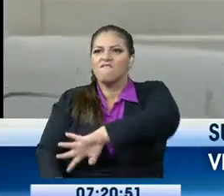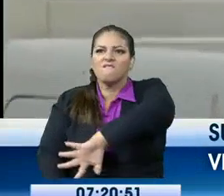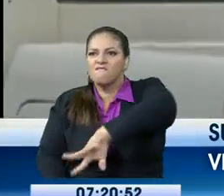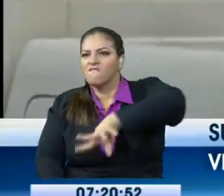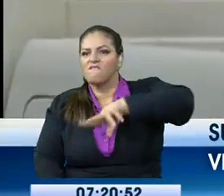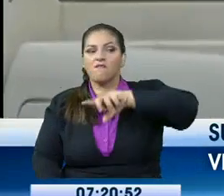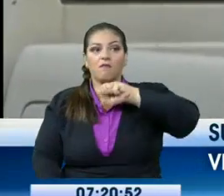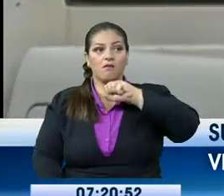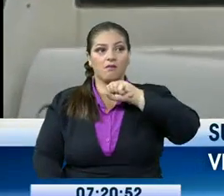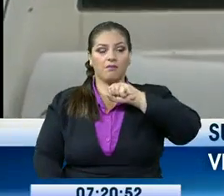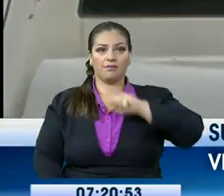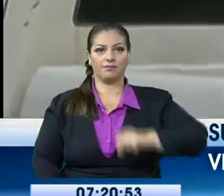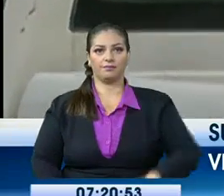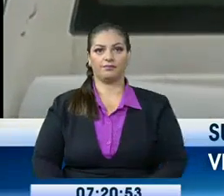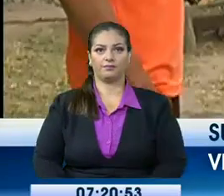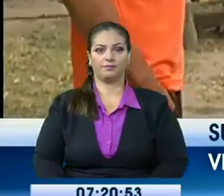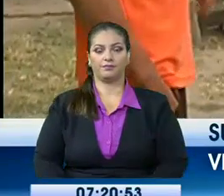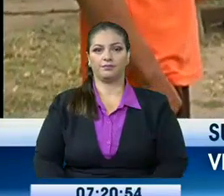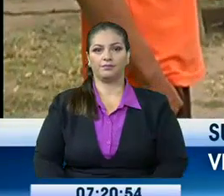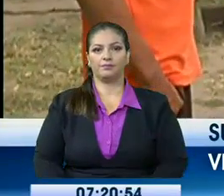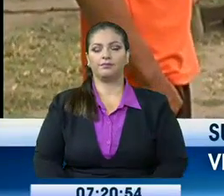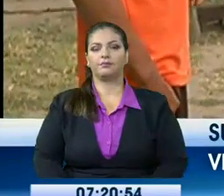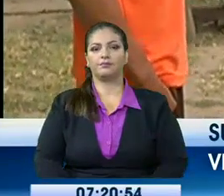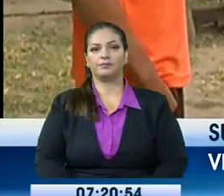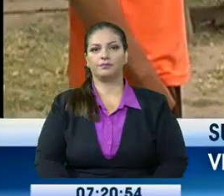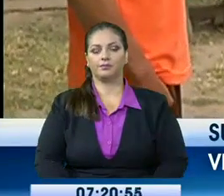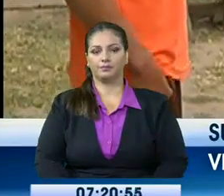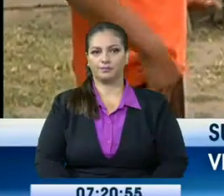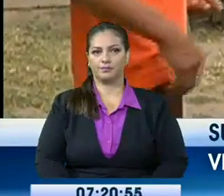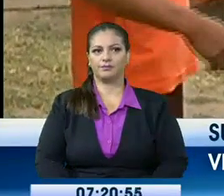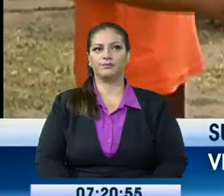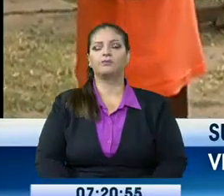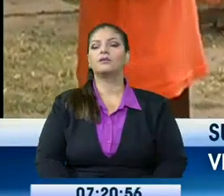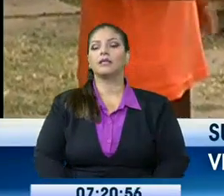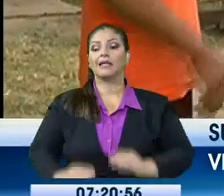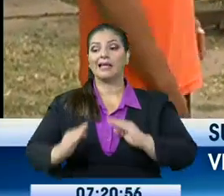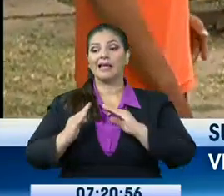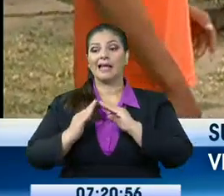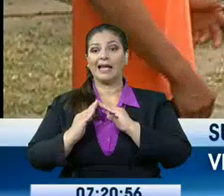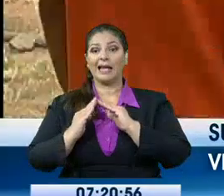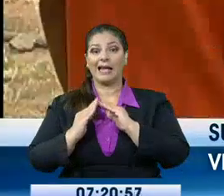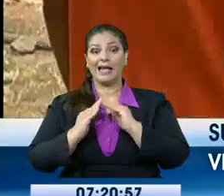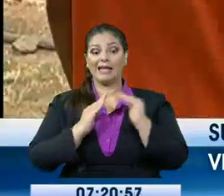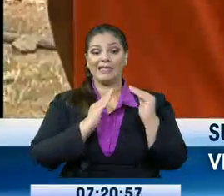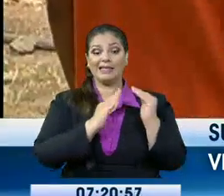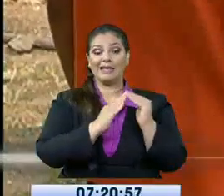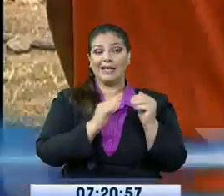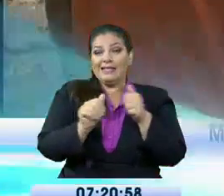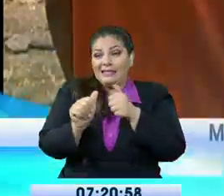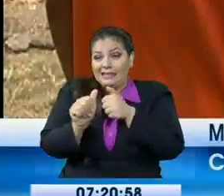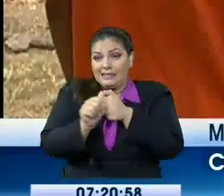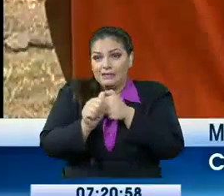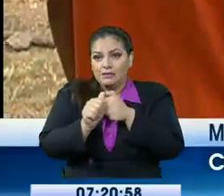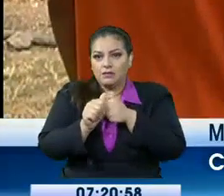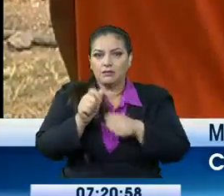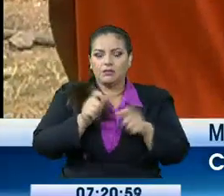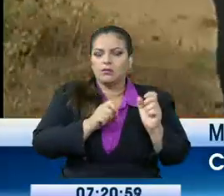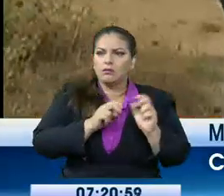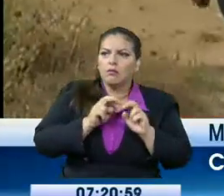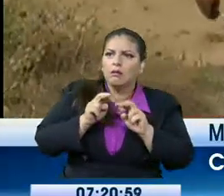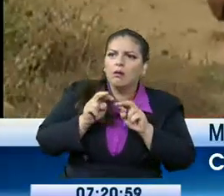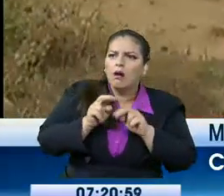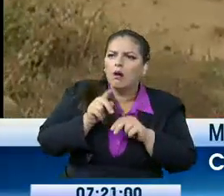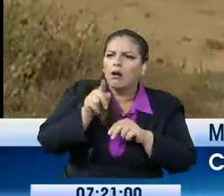al inmueble y ante esta situación los habitantes de la casa alertaron a los vecinos, los mismos que se unieron tratando de capturar